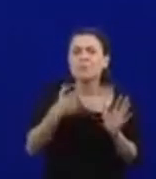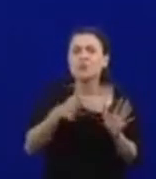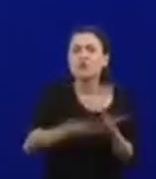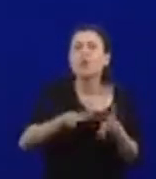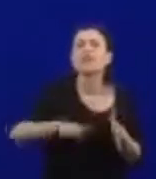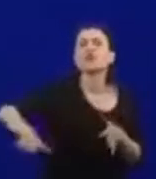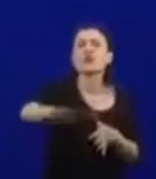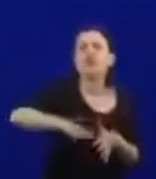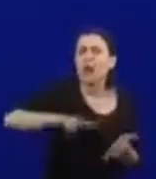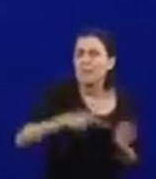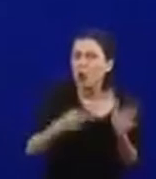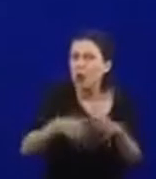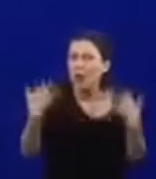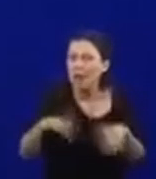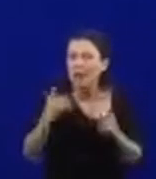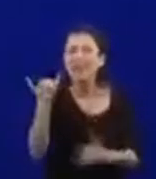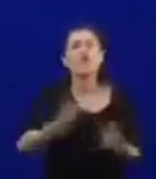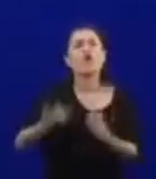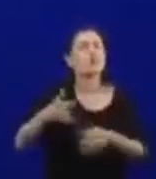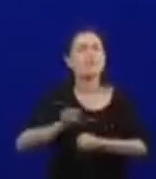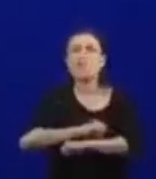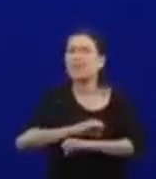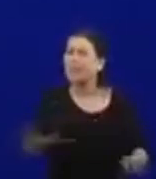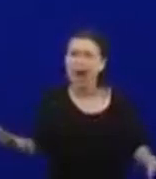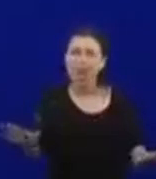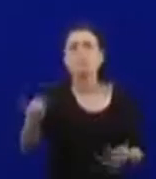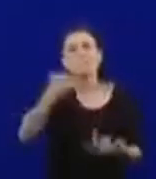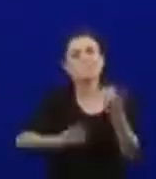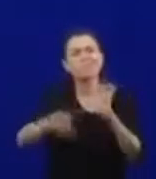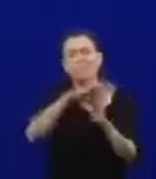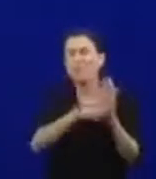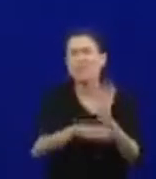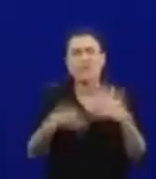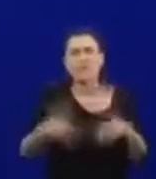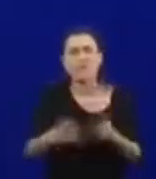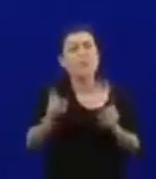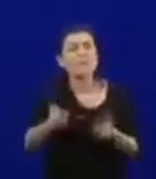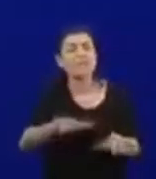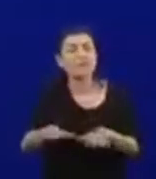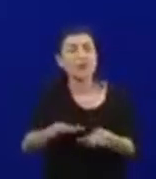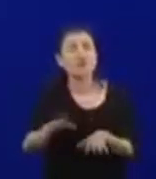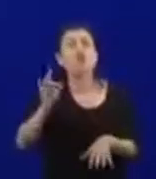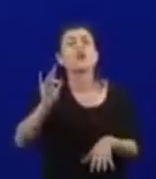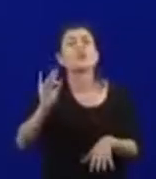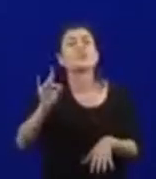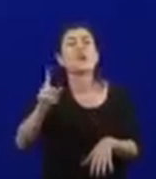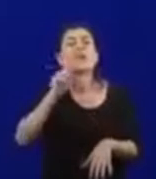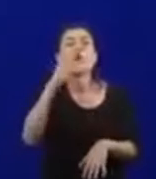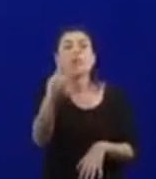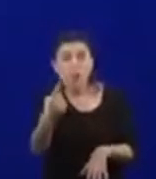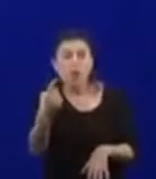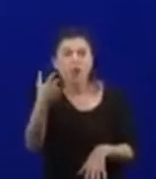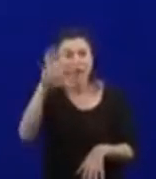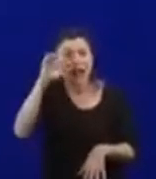sociales que eran peores que los que había en diciembre del 2001,